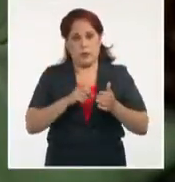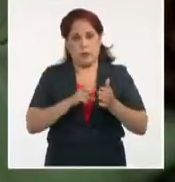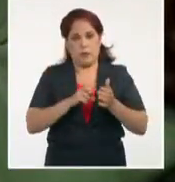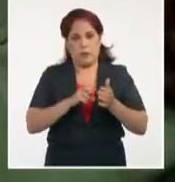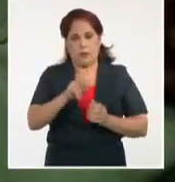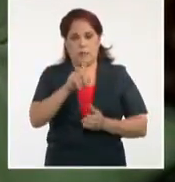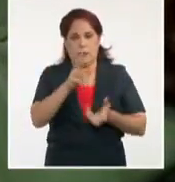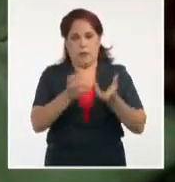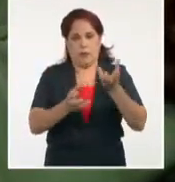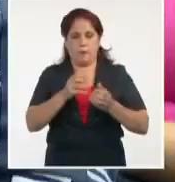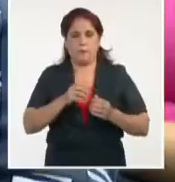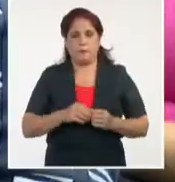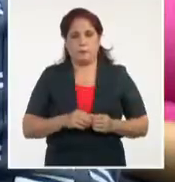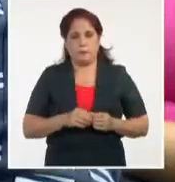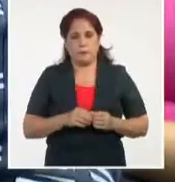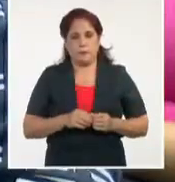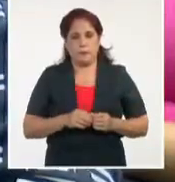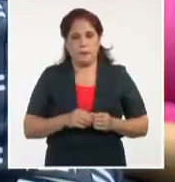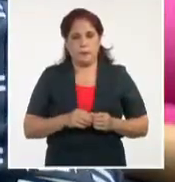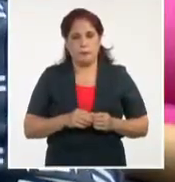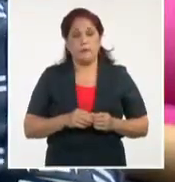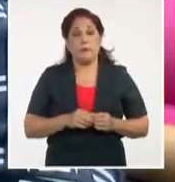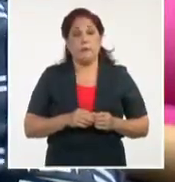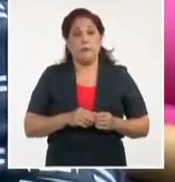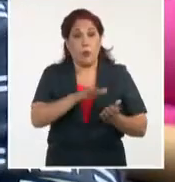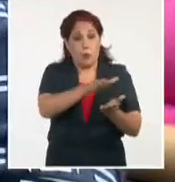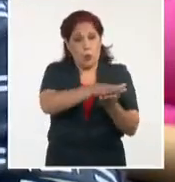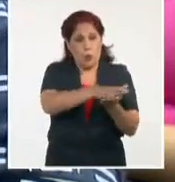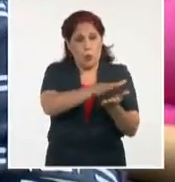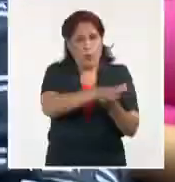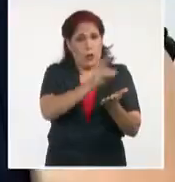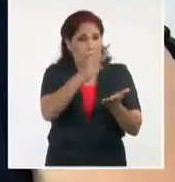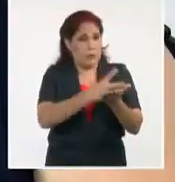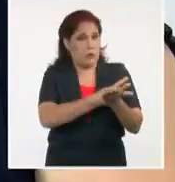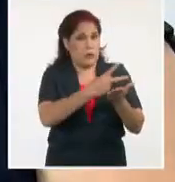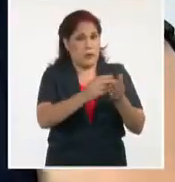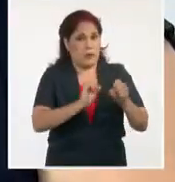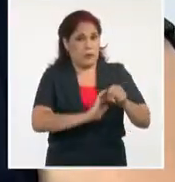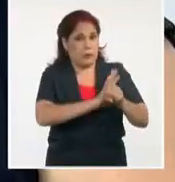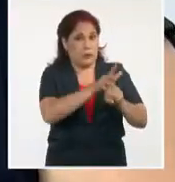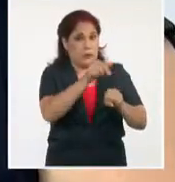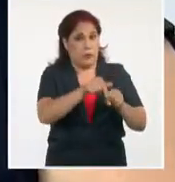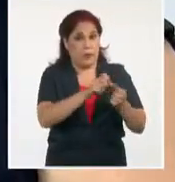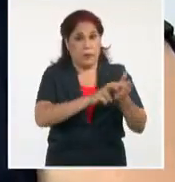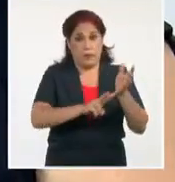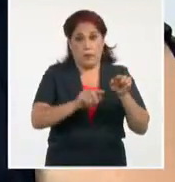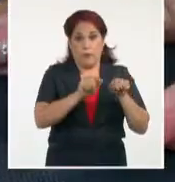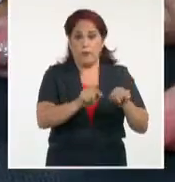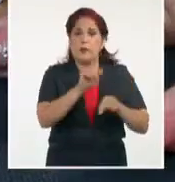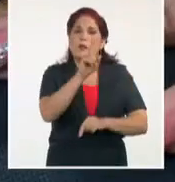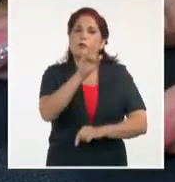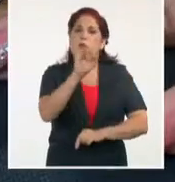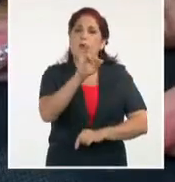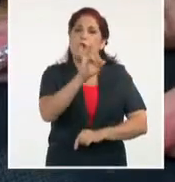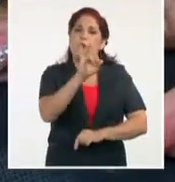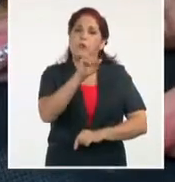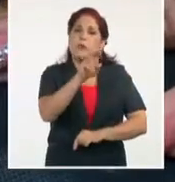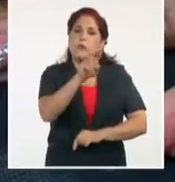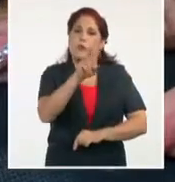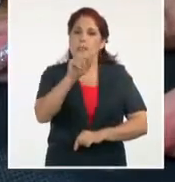tasa de incidencia acumulada en los últimos 15 días en el territorio es de 265 por